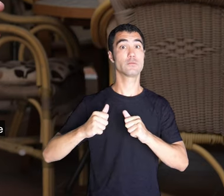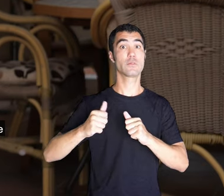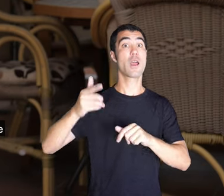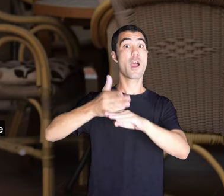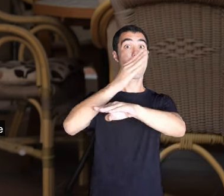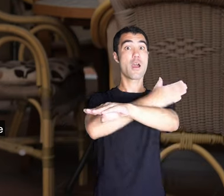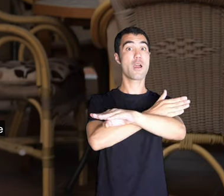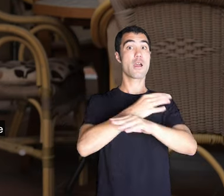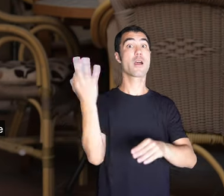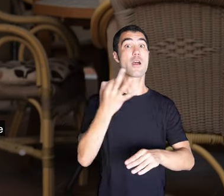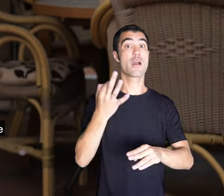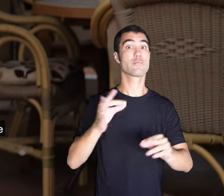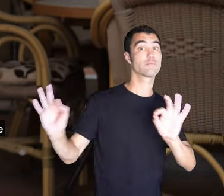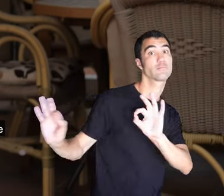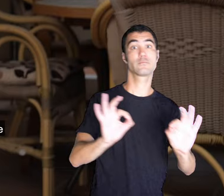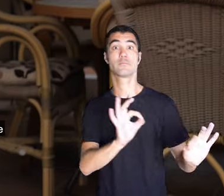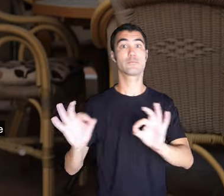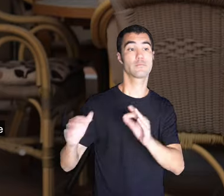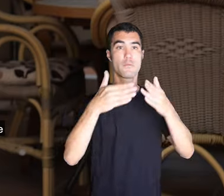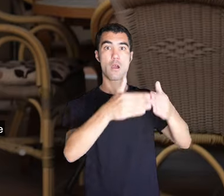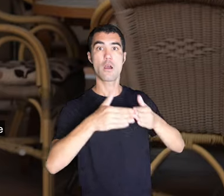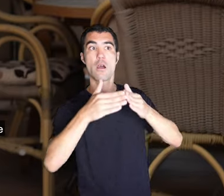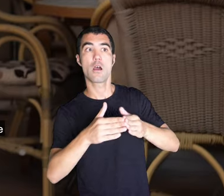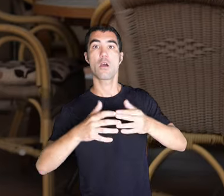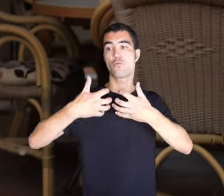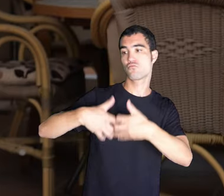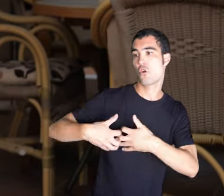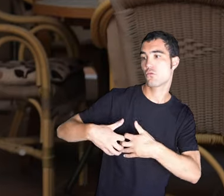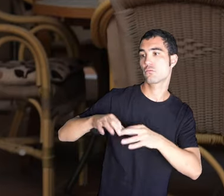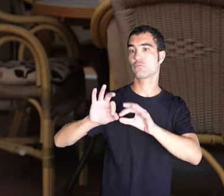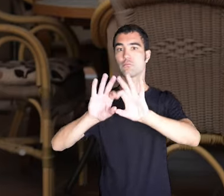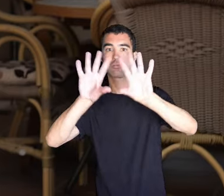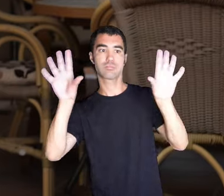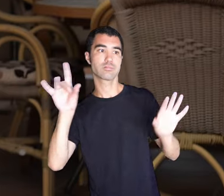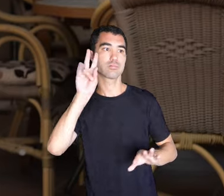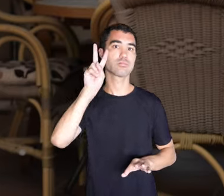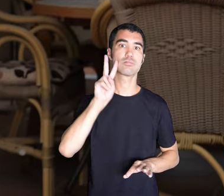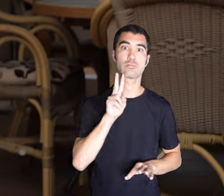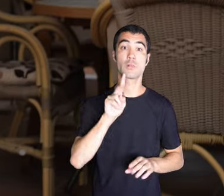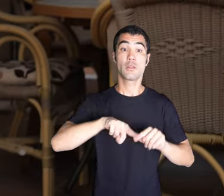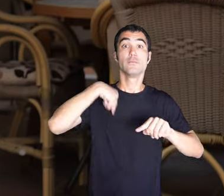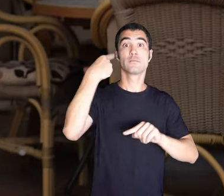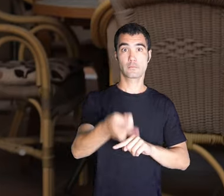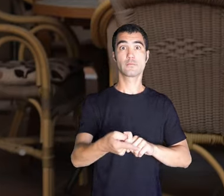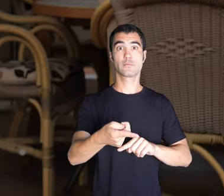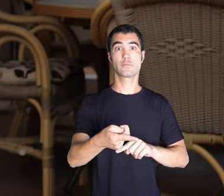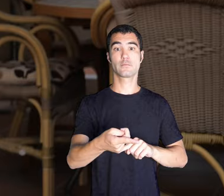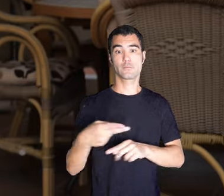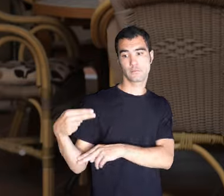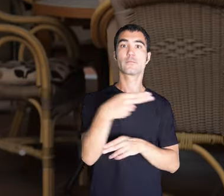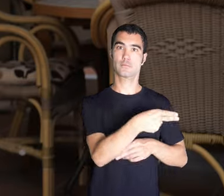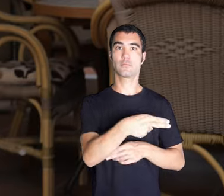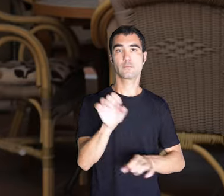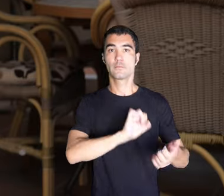antes se tiene que preparar también el barco, poner el motor en marcha. Pero después se tiene que ocupar del